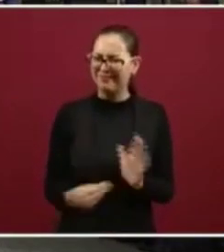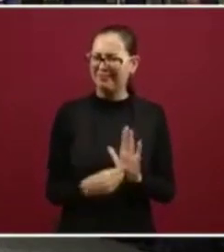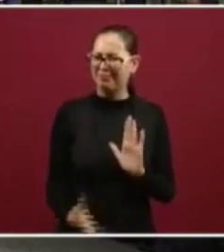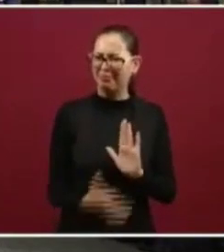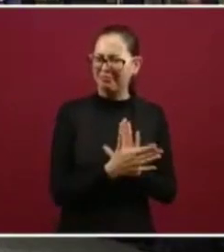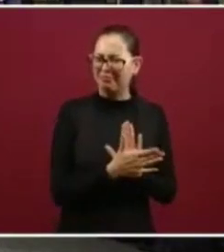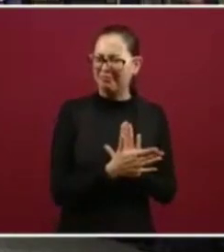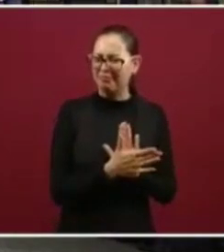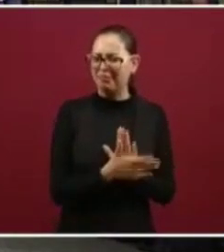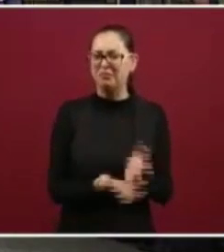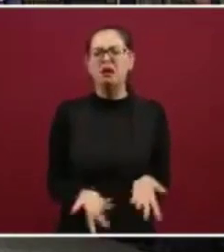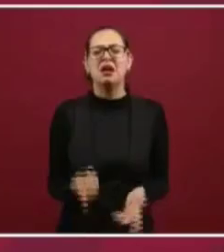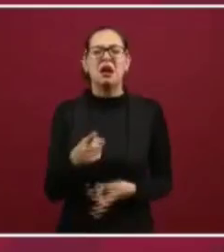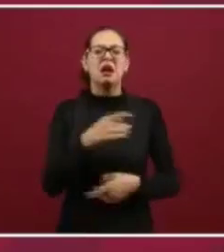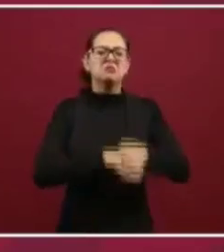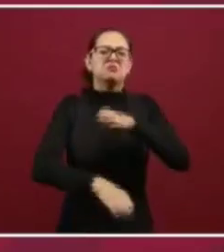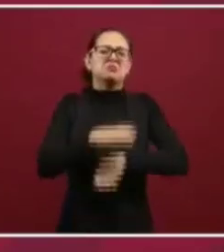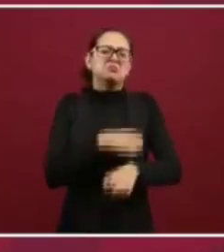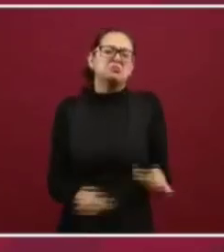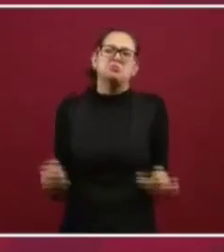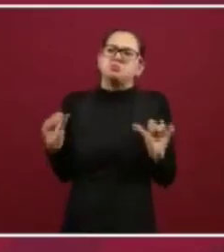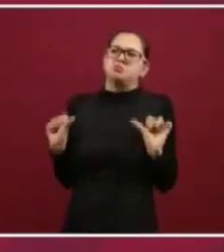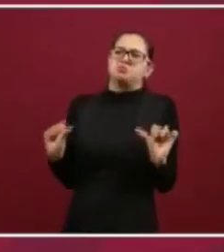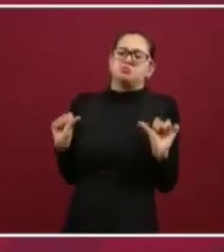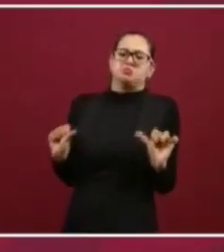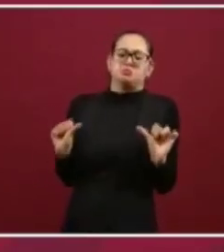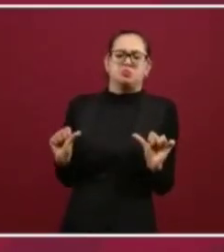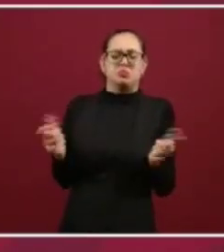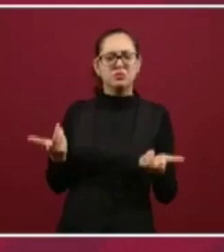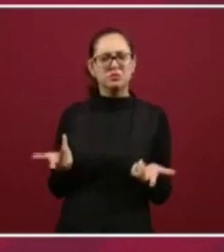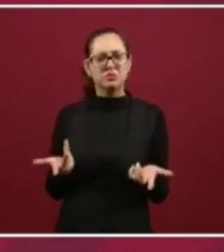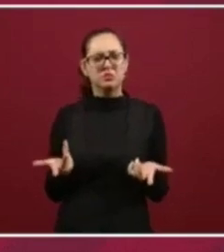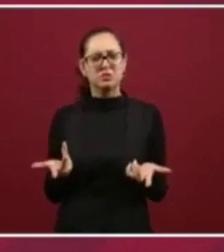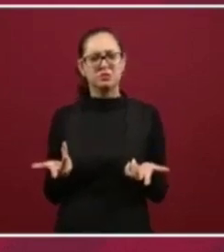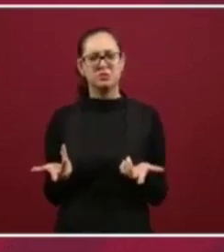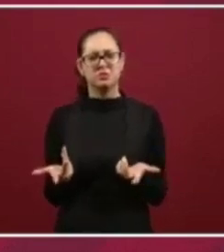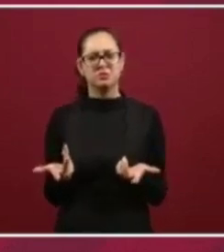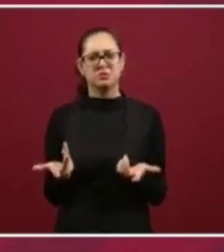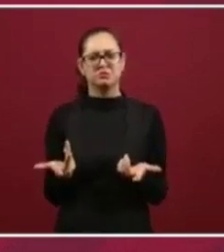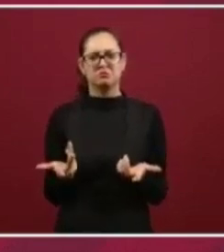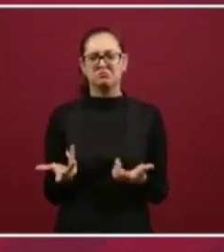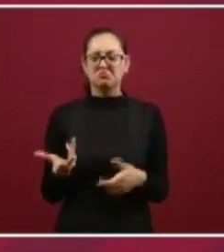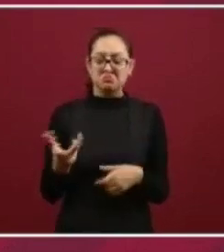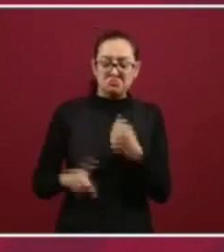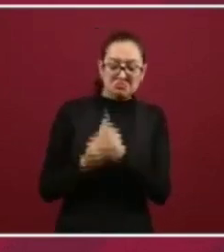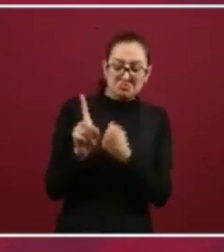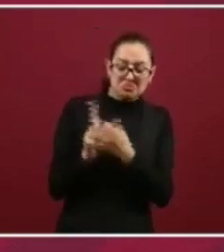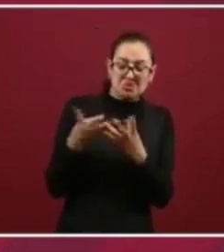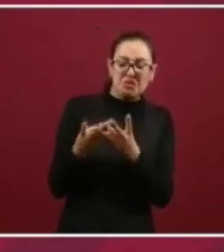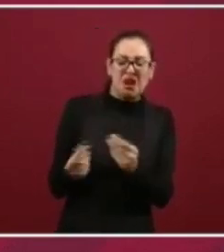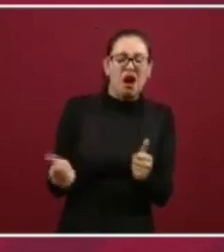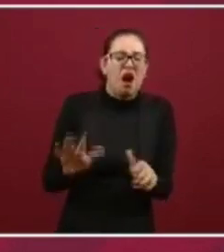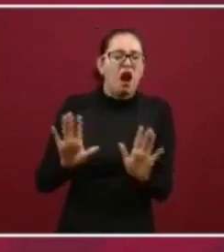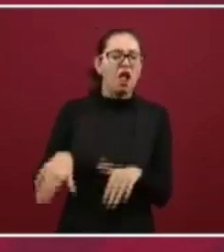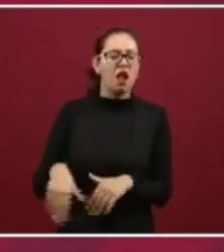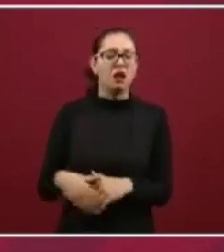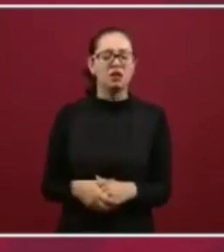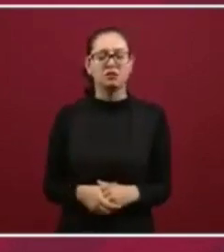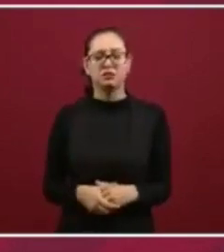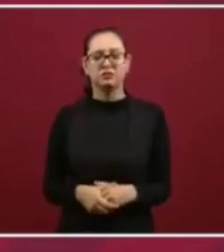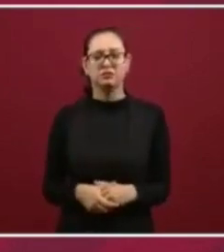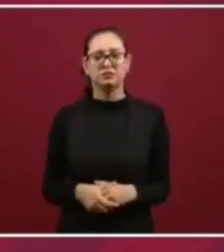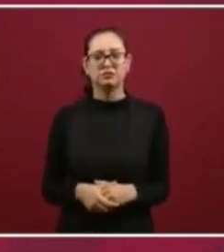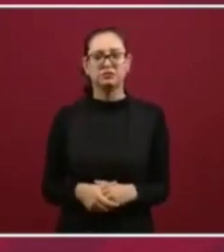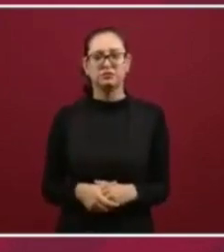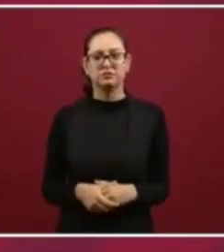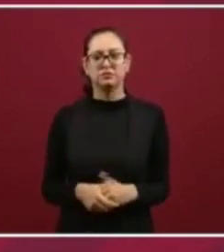los de la empresa no se preocupan mucho en que se resuelvan los problemas, en ir a hablar con